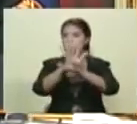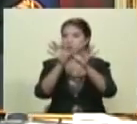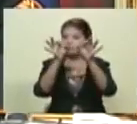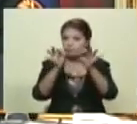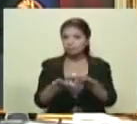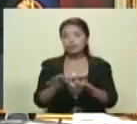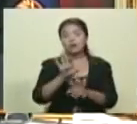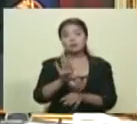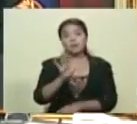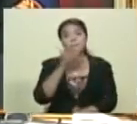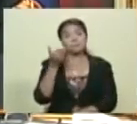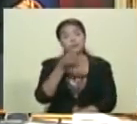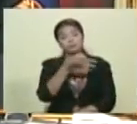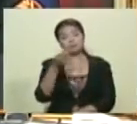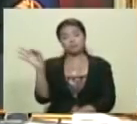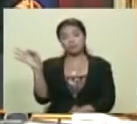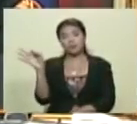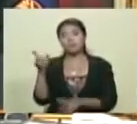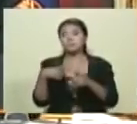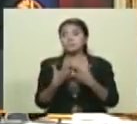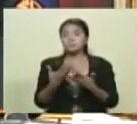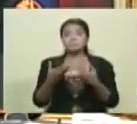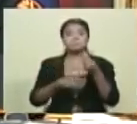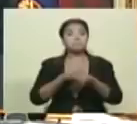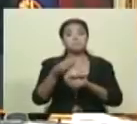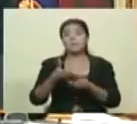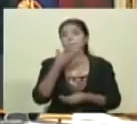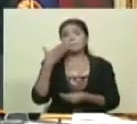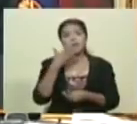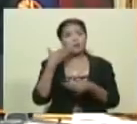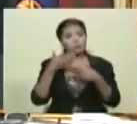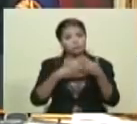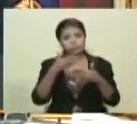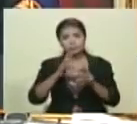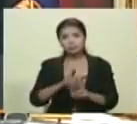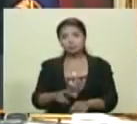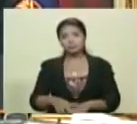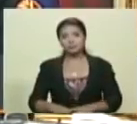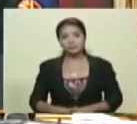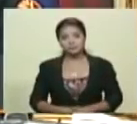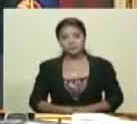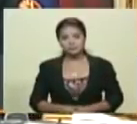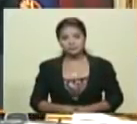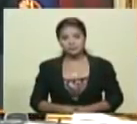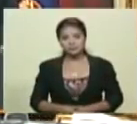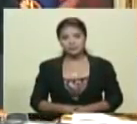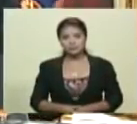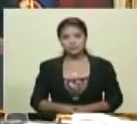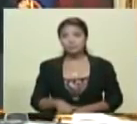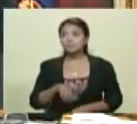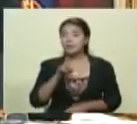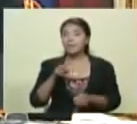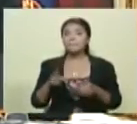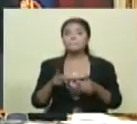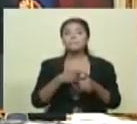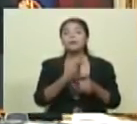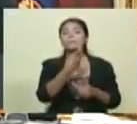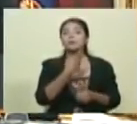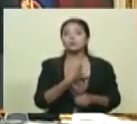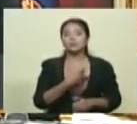ha sido muy exitoso y que va a dar mejores frutos en los años que están por venir. Igualmente, la primera pregunta que